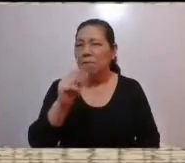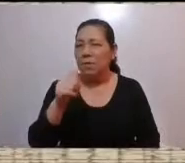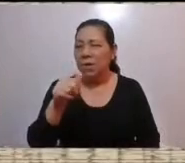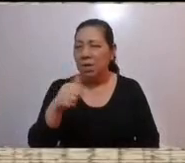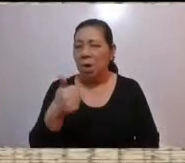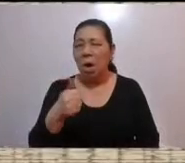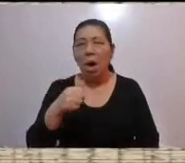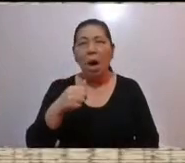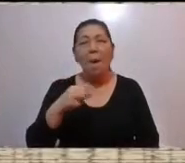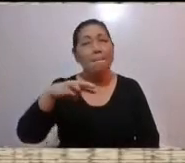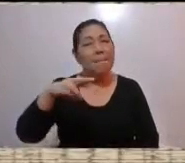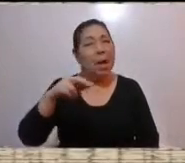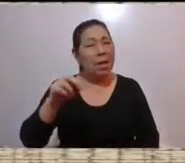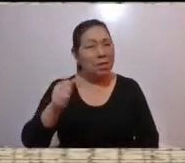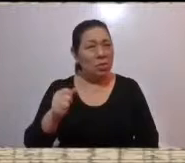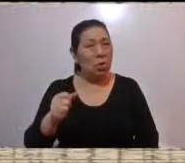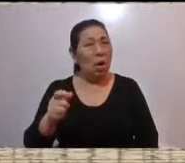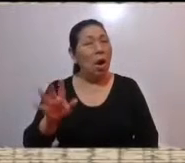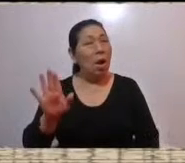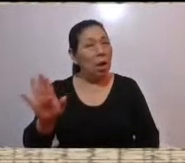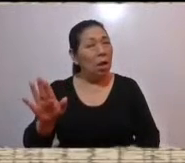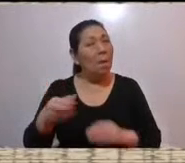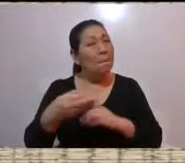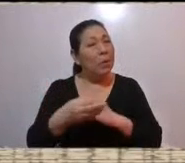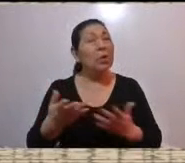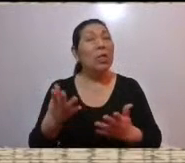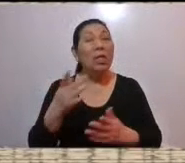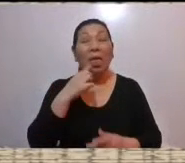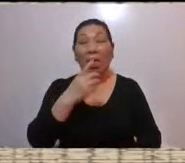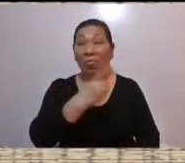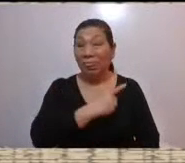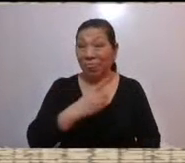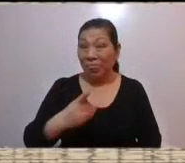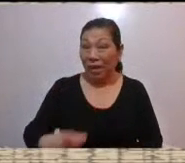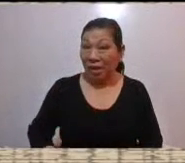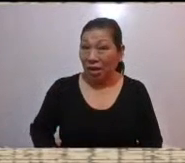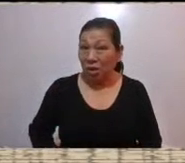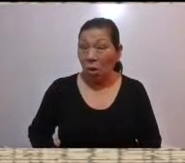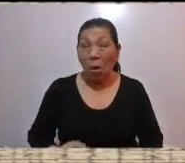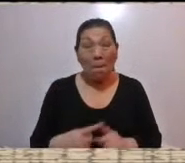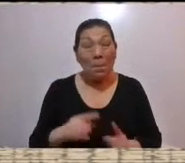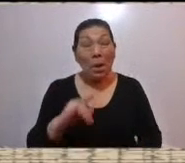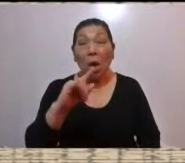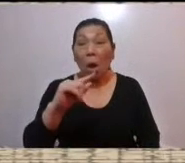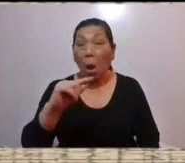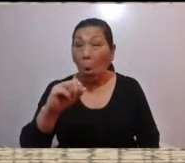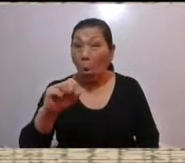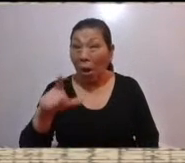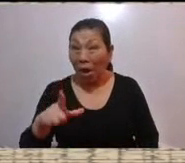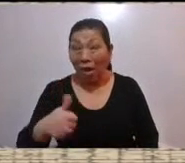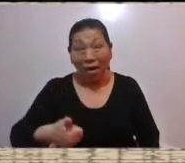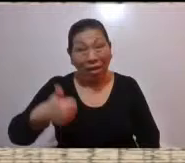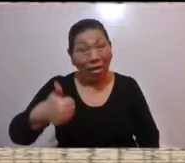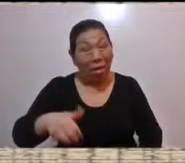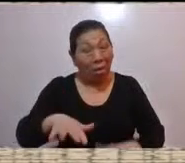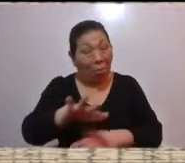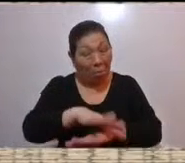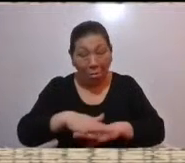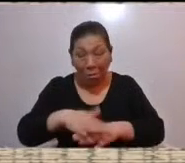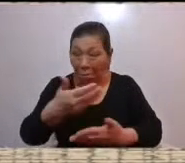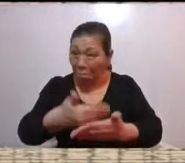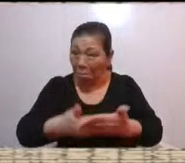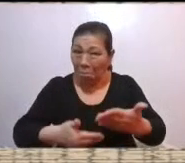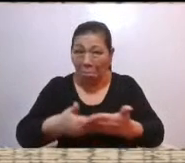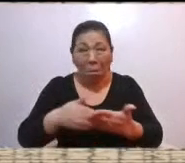Maestro, en la provincia de Utcubamba, por el director de ese colegio, pero sin embargo la UGEL, al momento de revisar